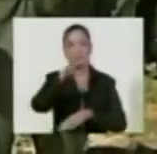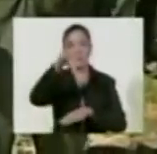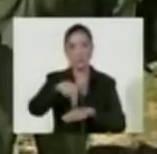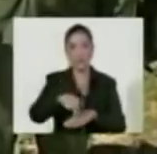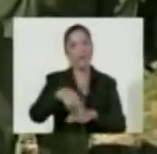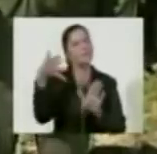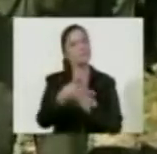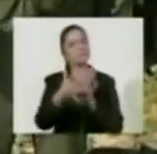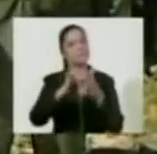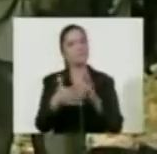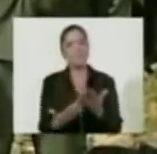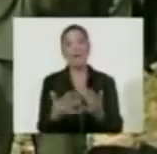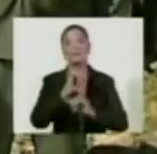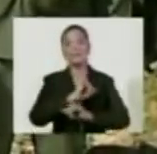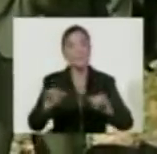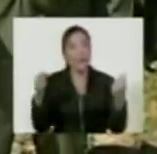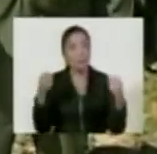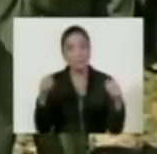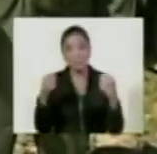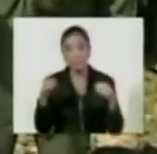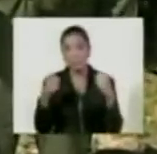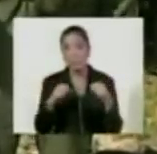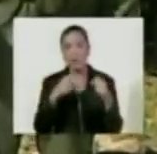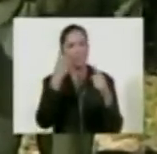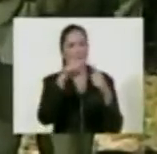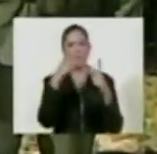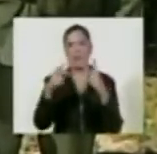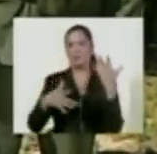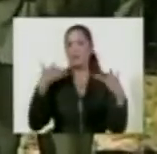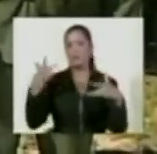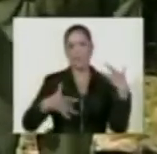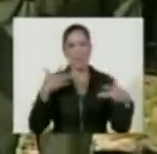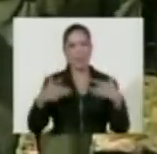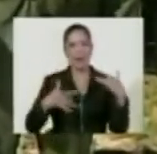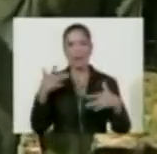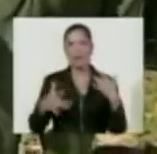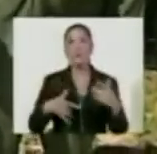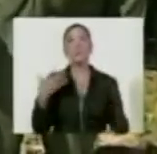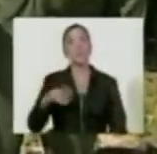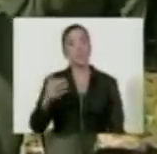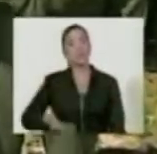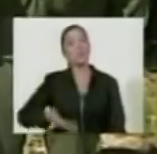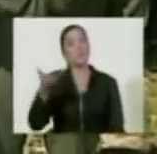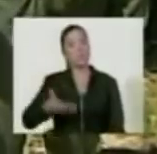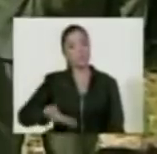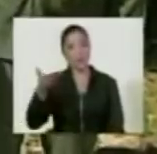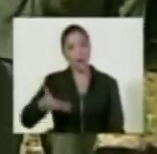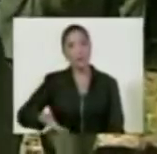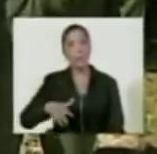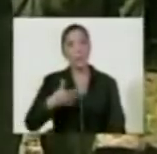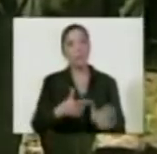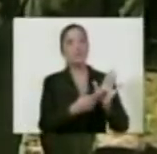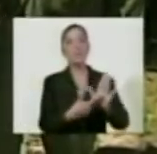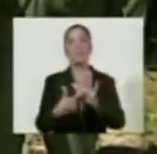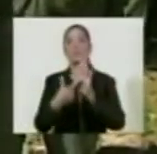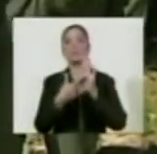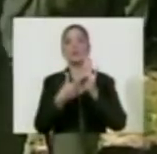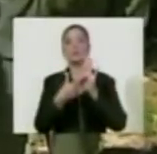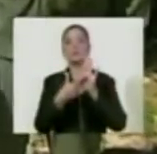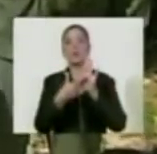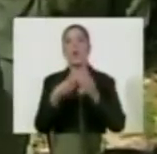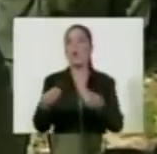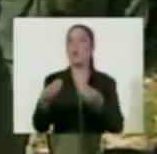decir, hemos ejecutado una serie de actividades importantes para demostrar el empleo de nuestra